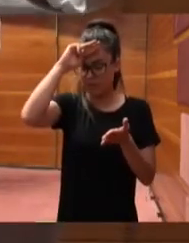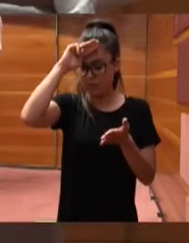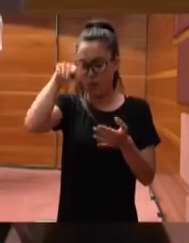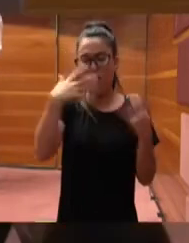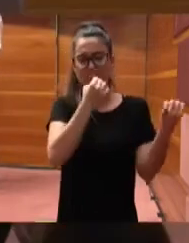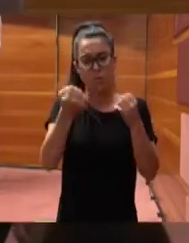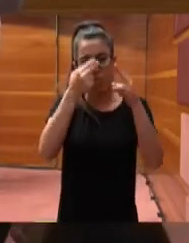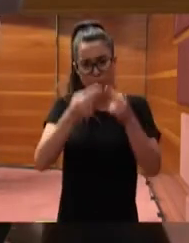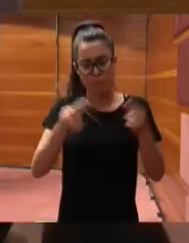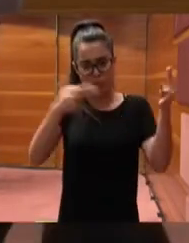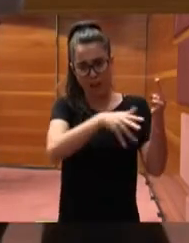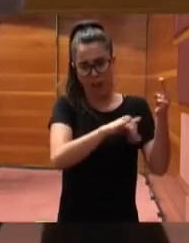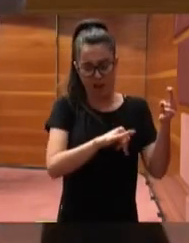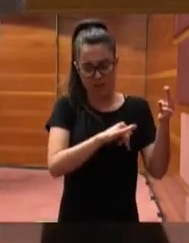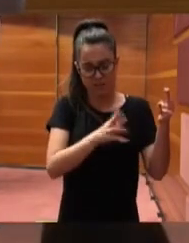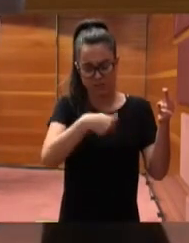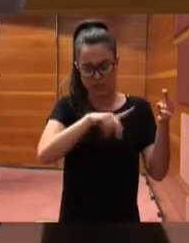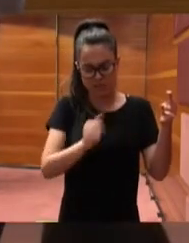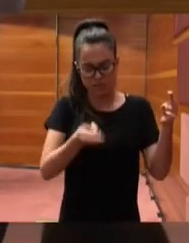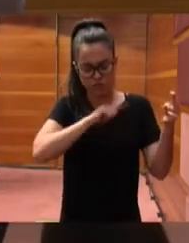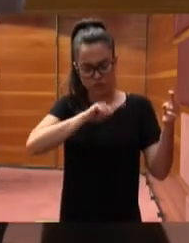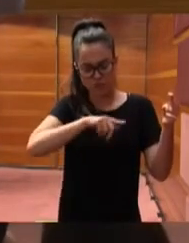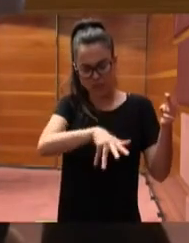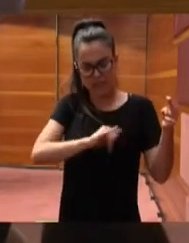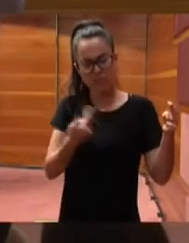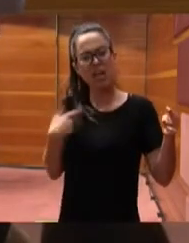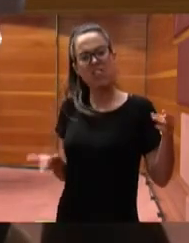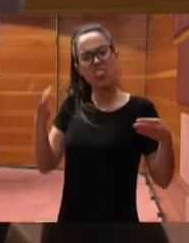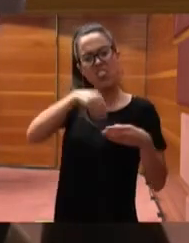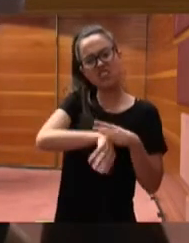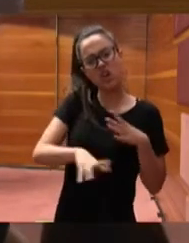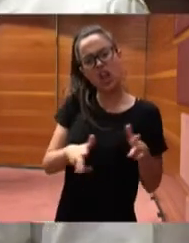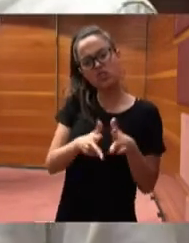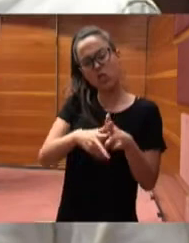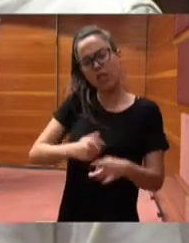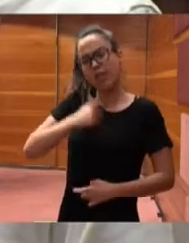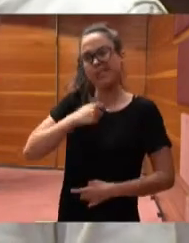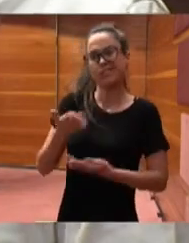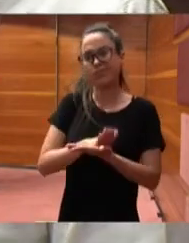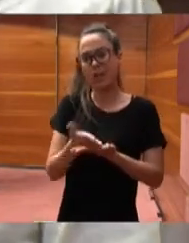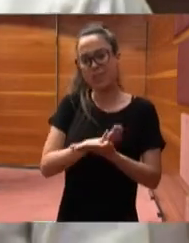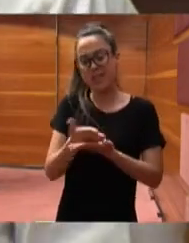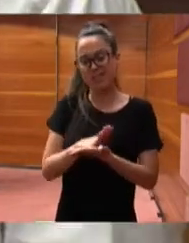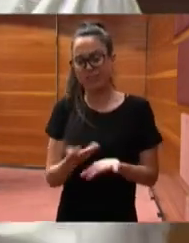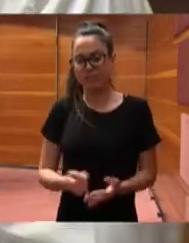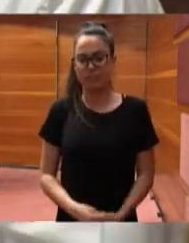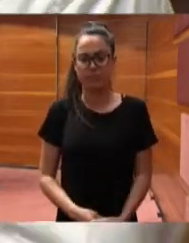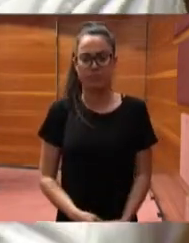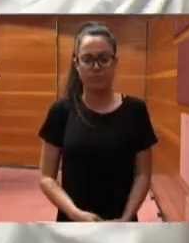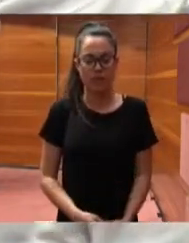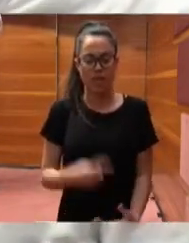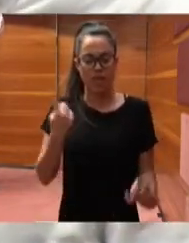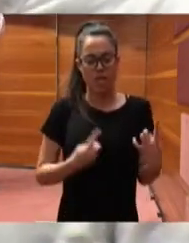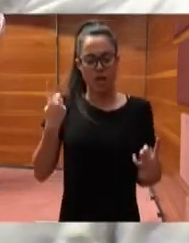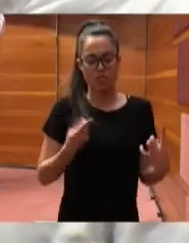institución pública, pero que ellos mismos se sienten que están casi en la parte de la sociedad civil. Es una estructura intermedia, digamos, de gente que entiende muy bien lo que está haciendo la sociedad